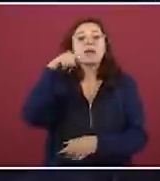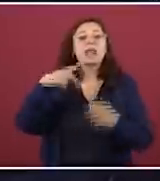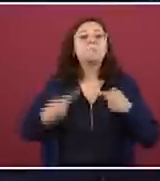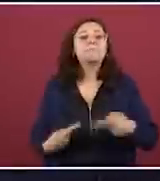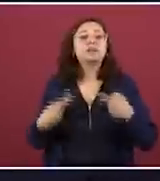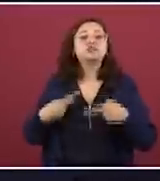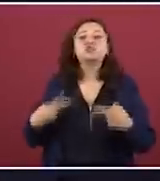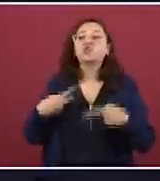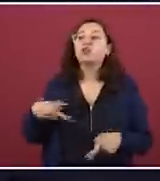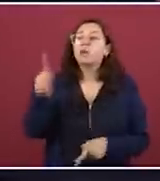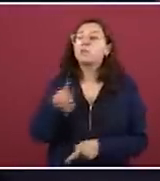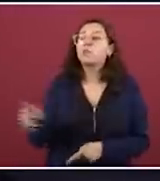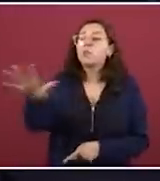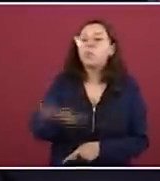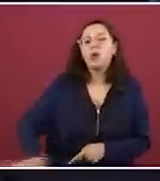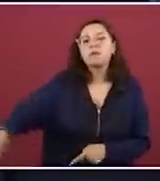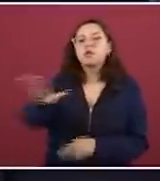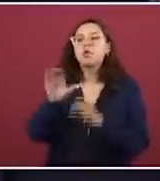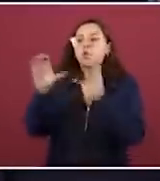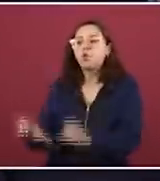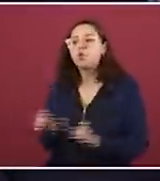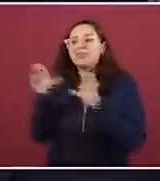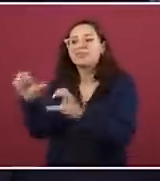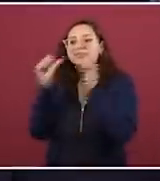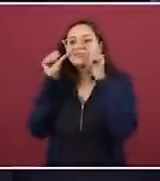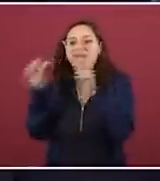Al presidente lo cuida la gente,